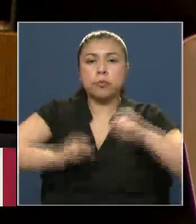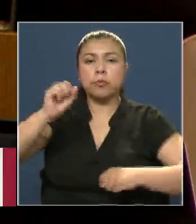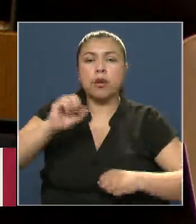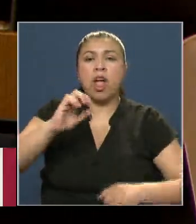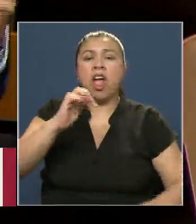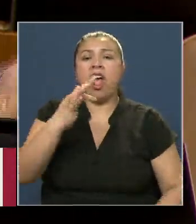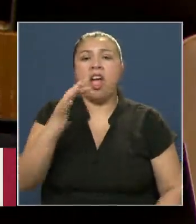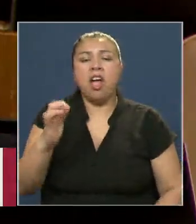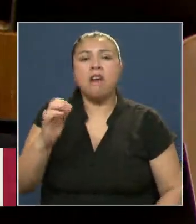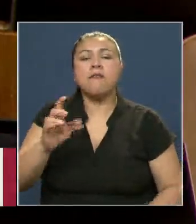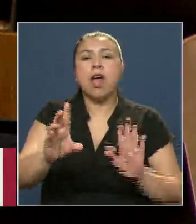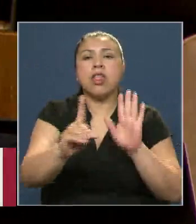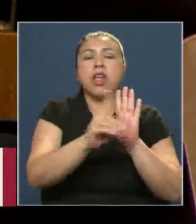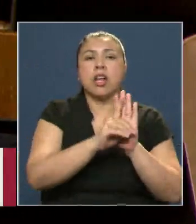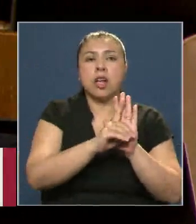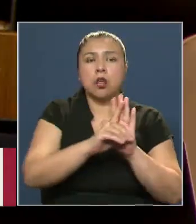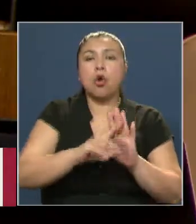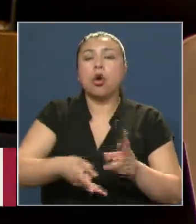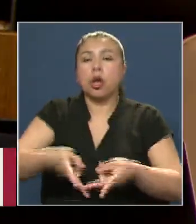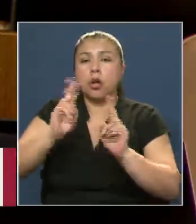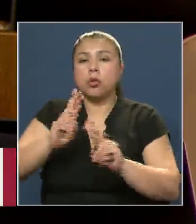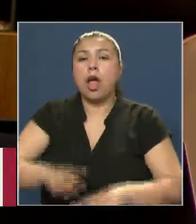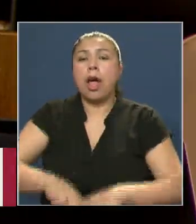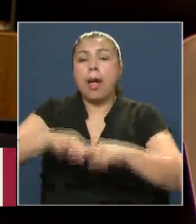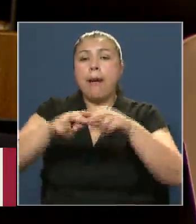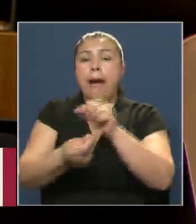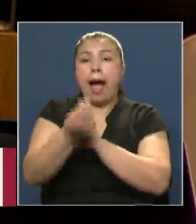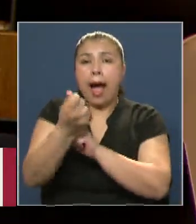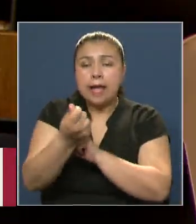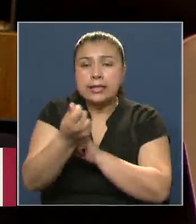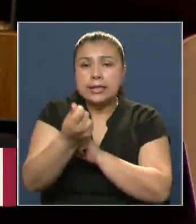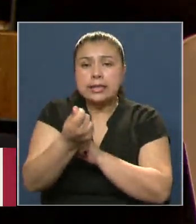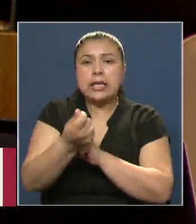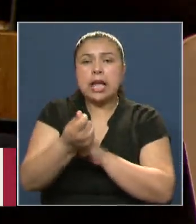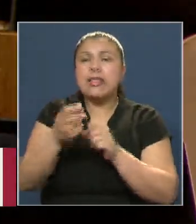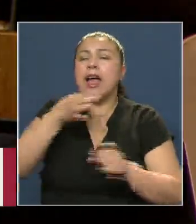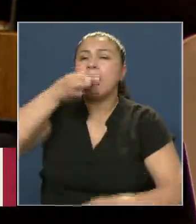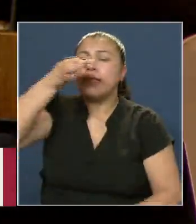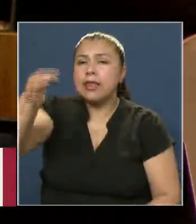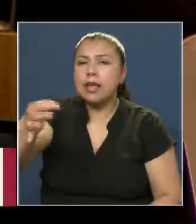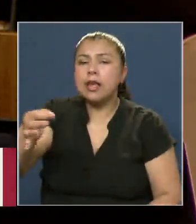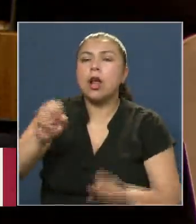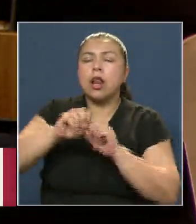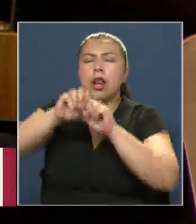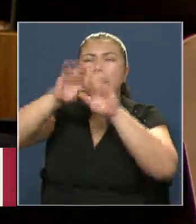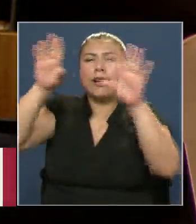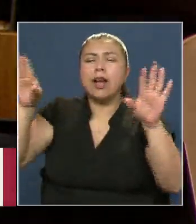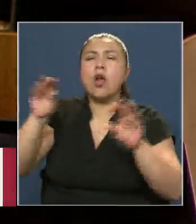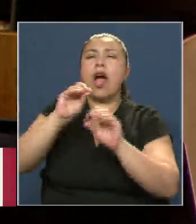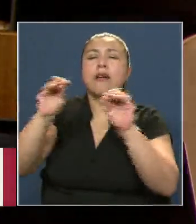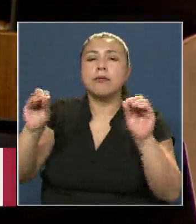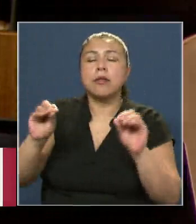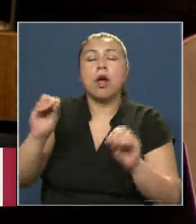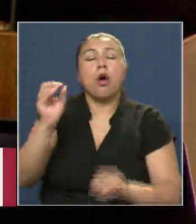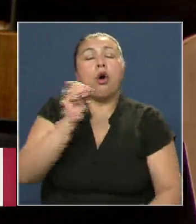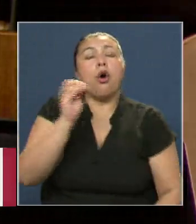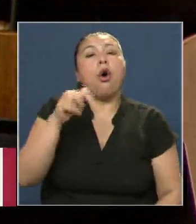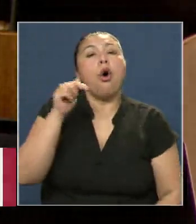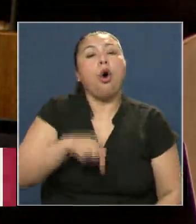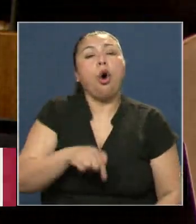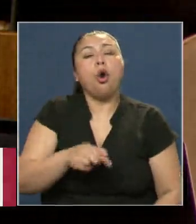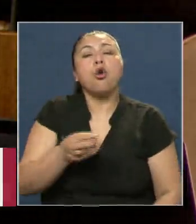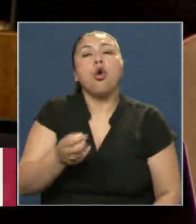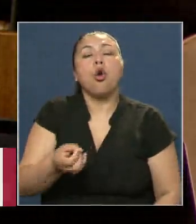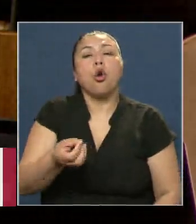requiere un decreto que lo autorice Hacienda. Pues bien, dígalo, aclárelo, señálelo, o tal vez hoy día pretenda